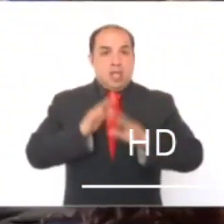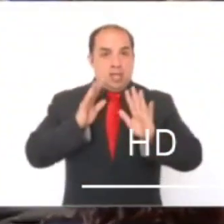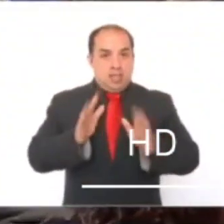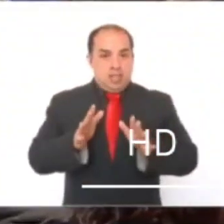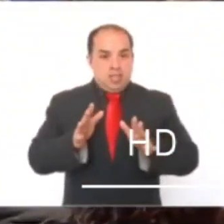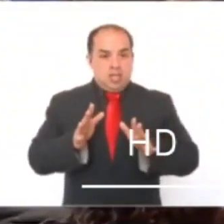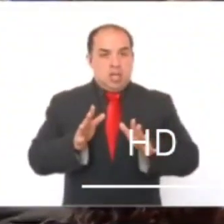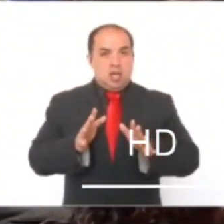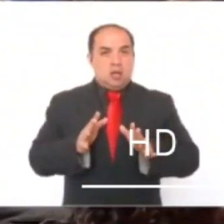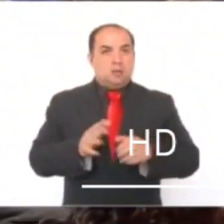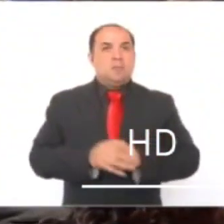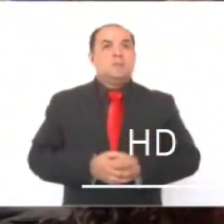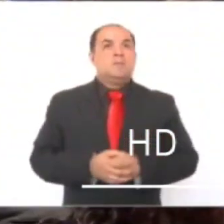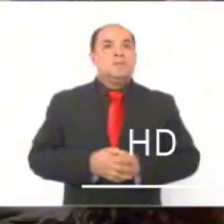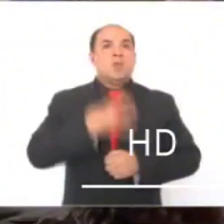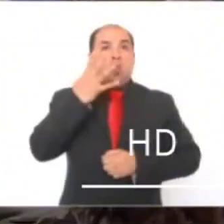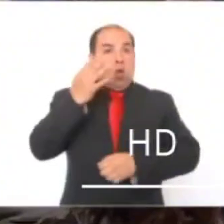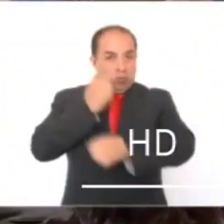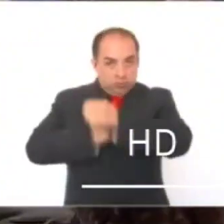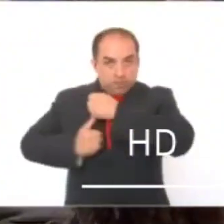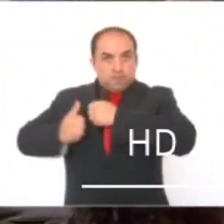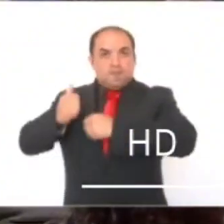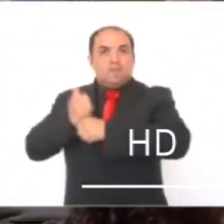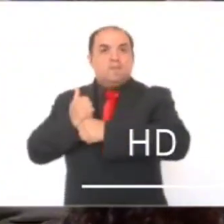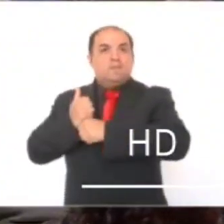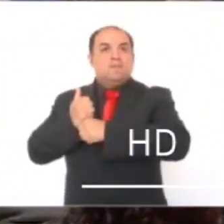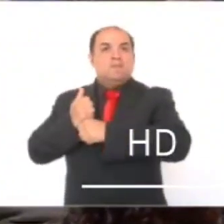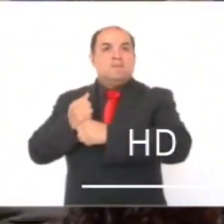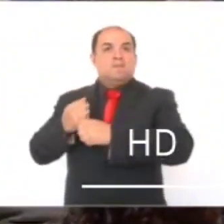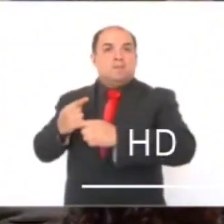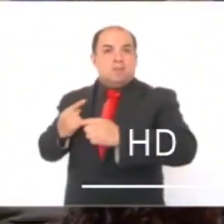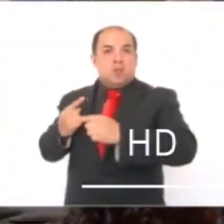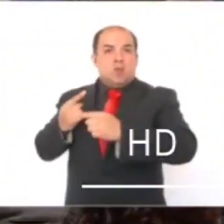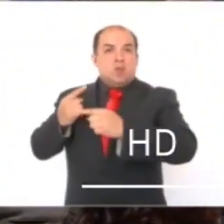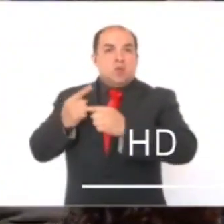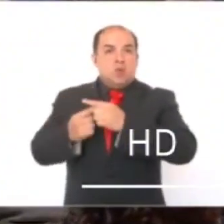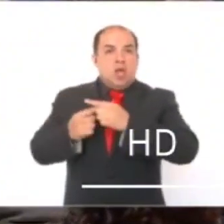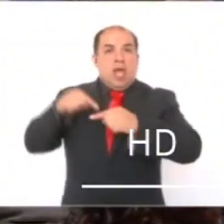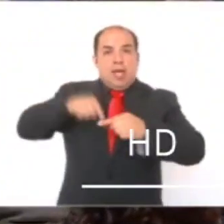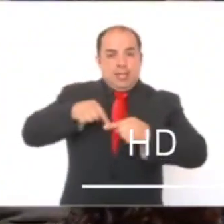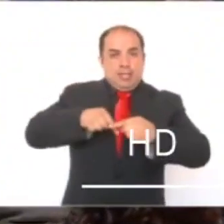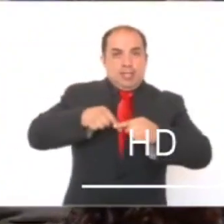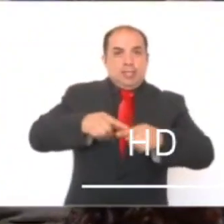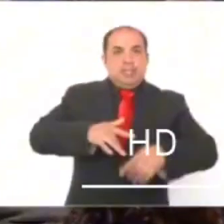ya un poquito más de 4 años hacer de este lugar mi hogar.